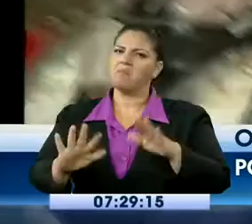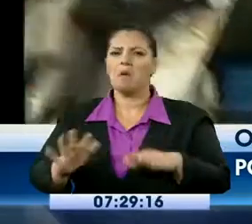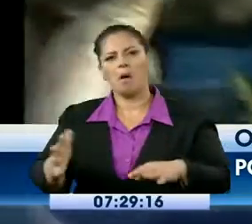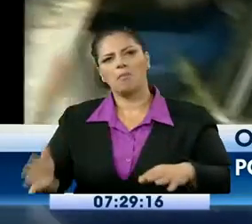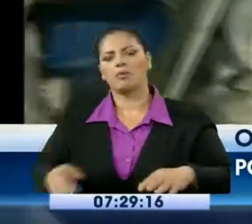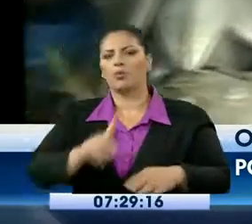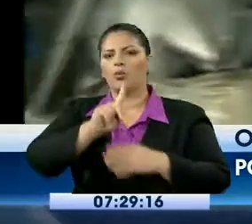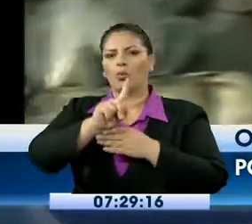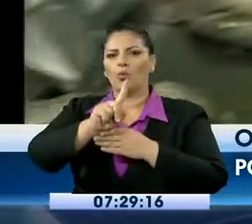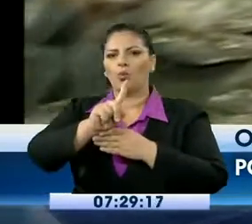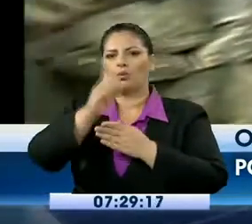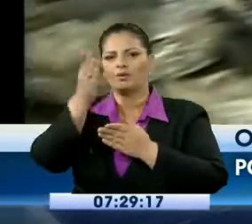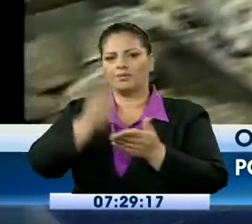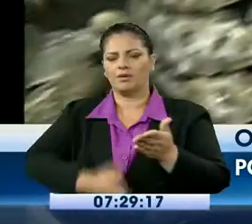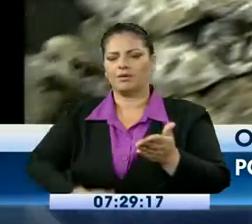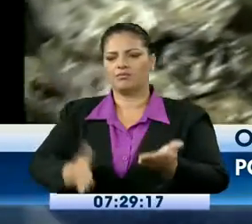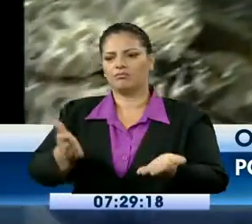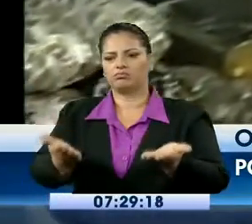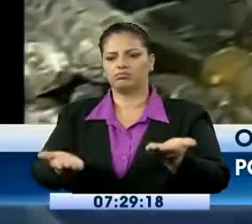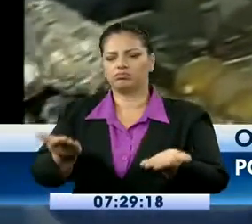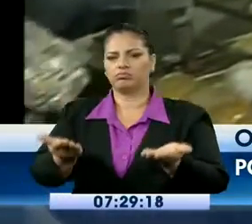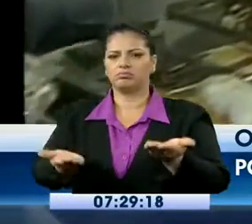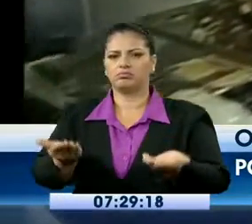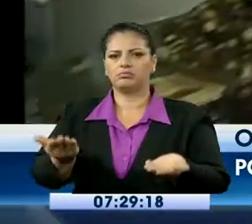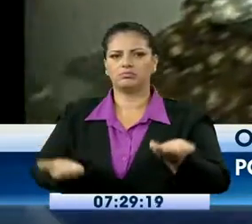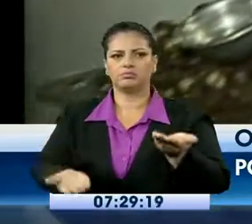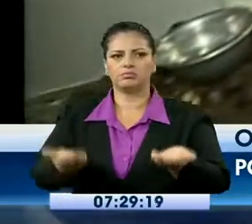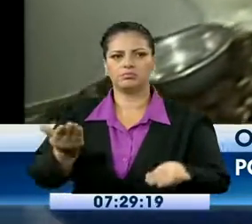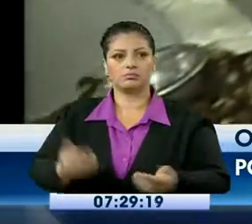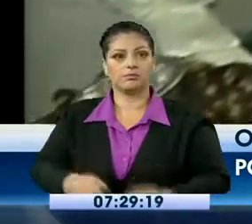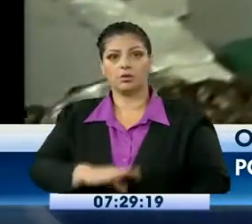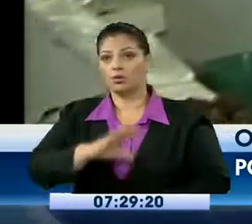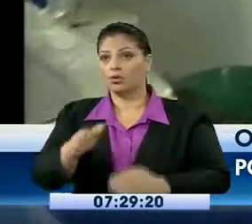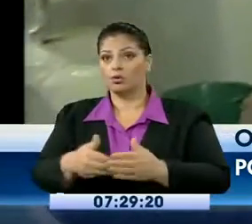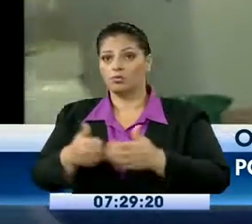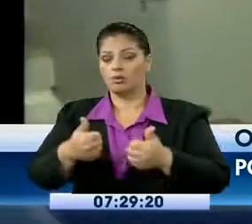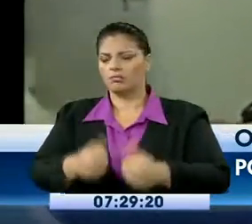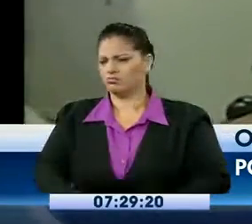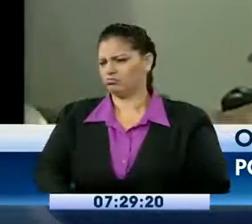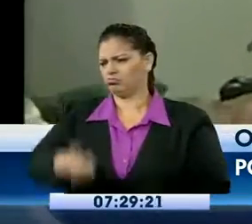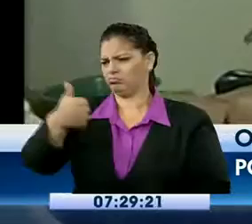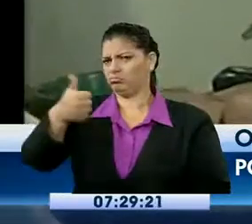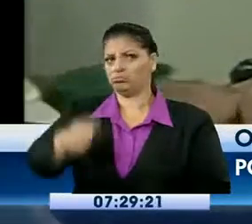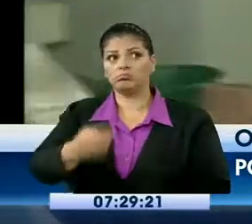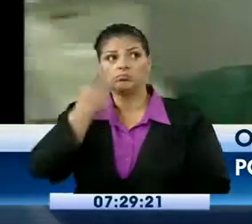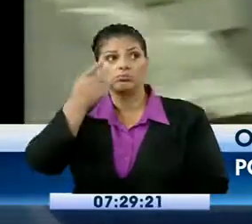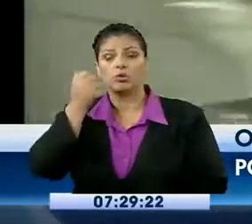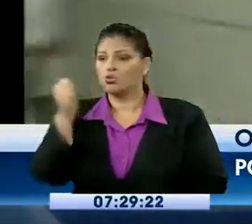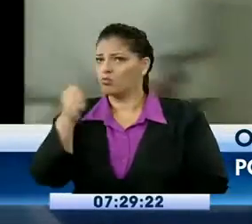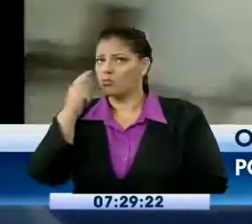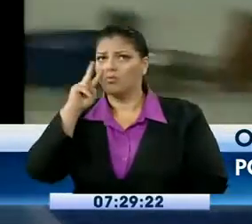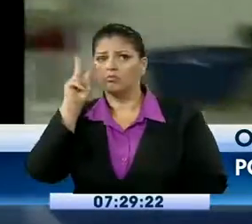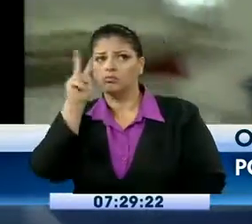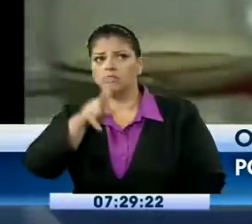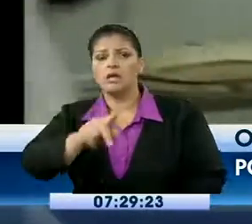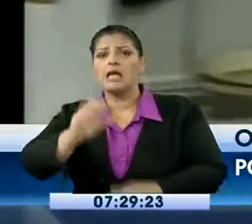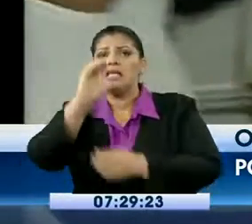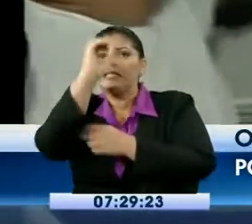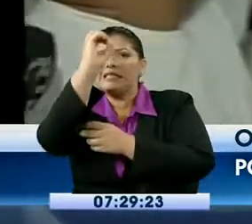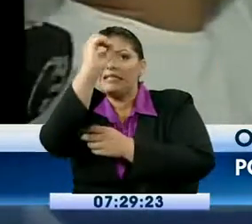Dos y medio. Listo, muchas gracias. ¿Cómo está pesando esa balanza? ¿Bien? Bien, bien, bien. Está en número cero, mire.